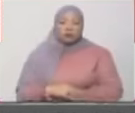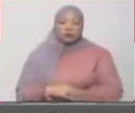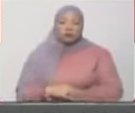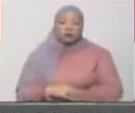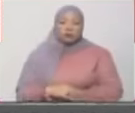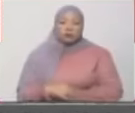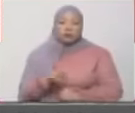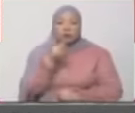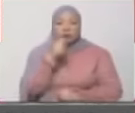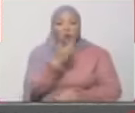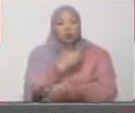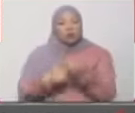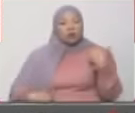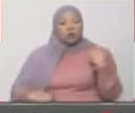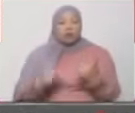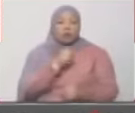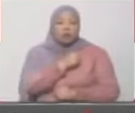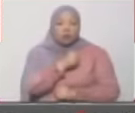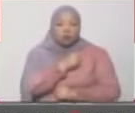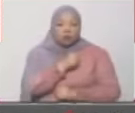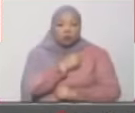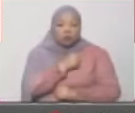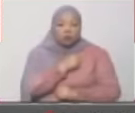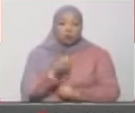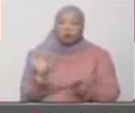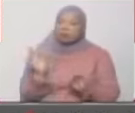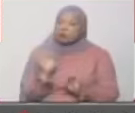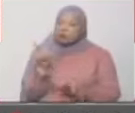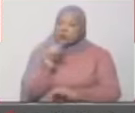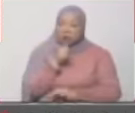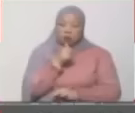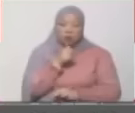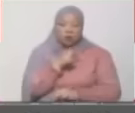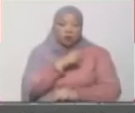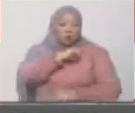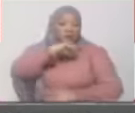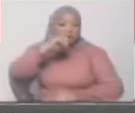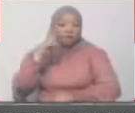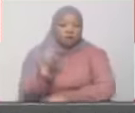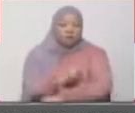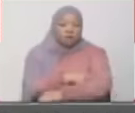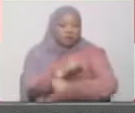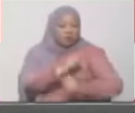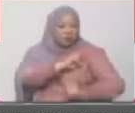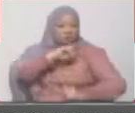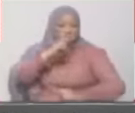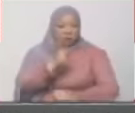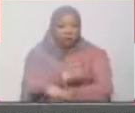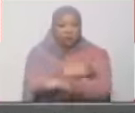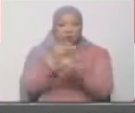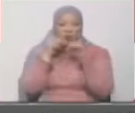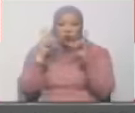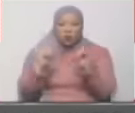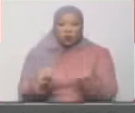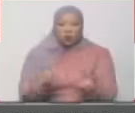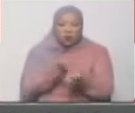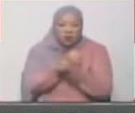No tiene un presidente cobarde. No. Mi fuerza, mi valentía, mi decisión, mi